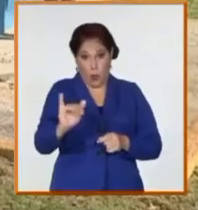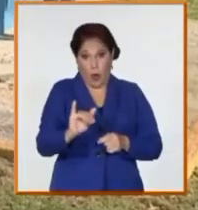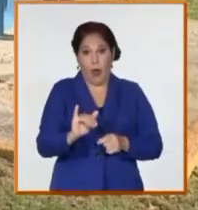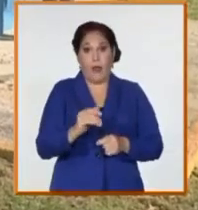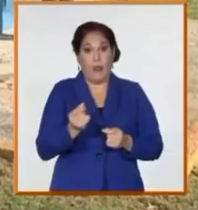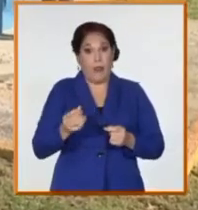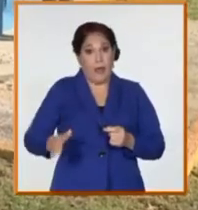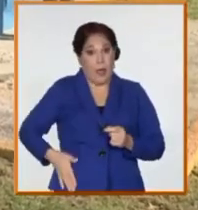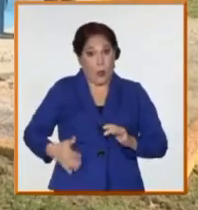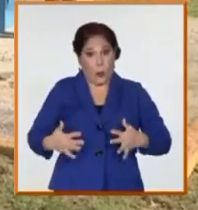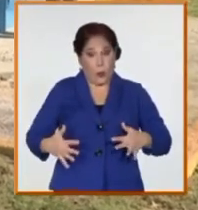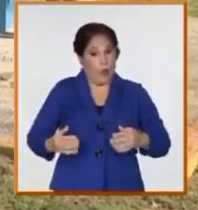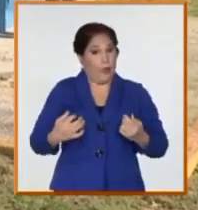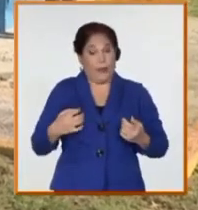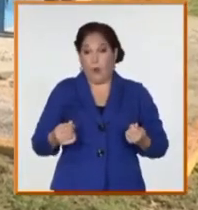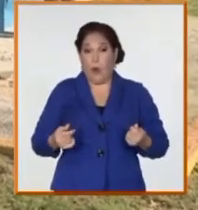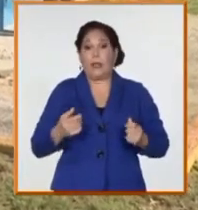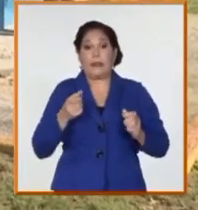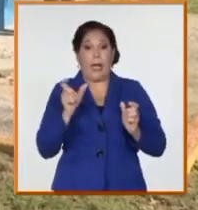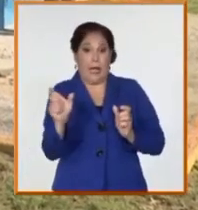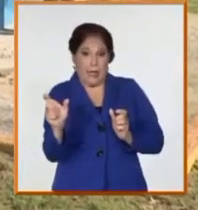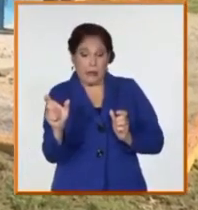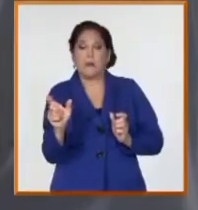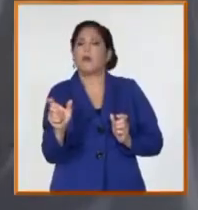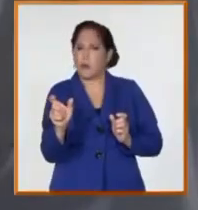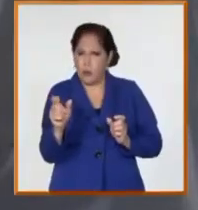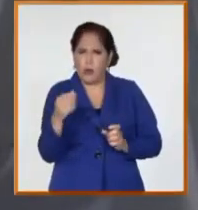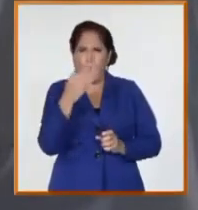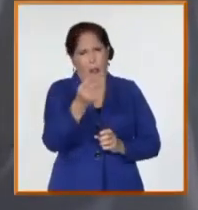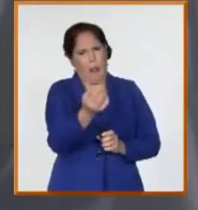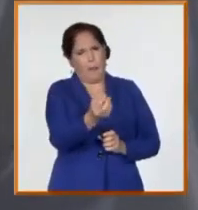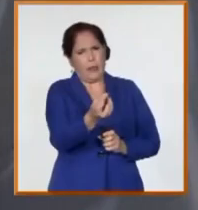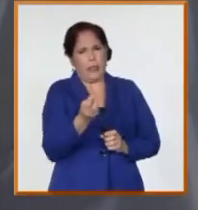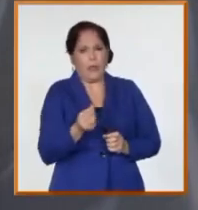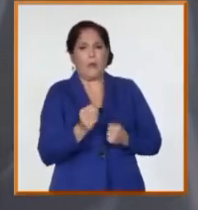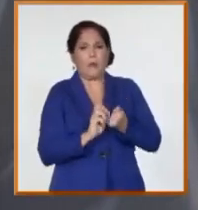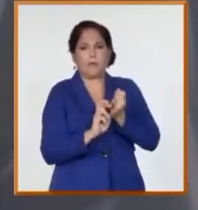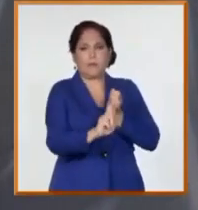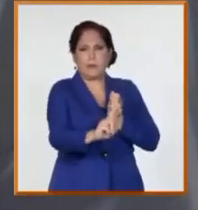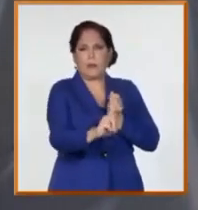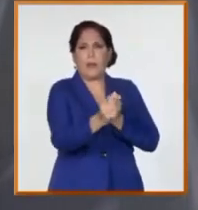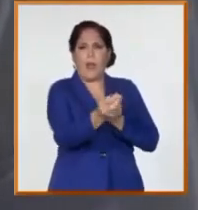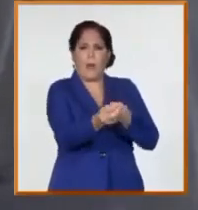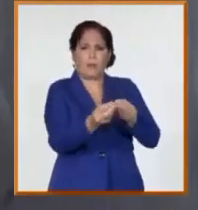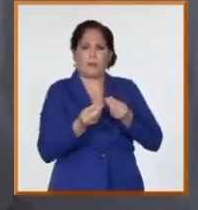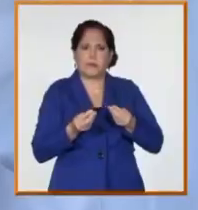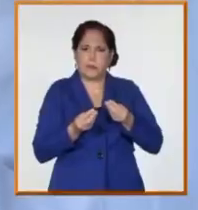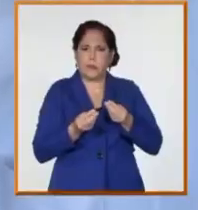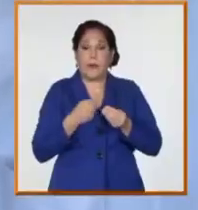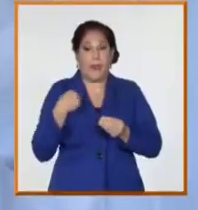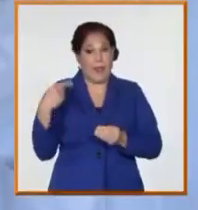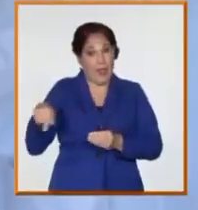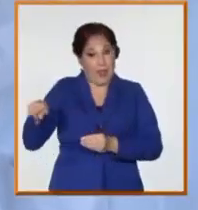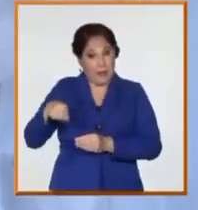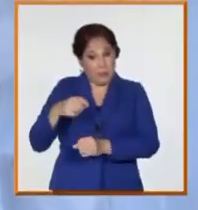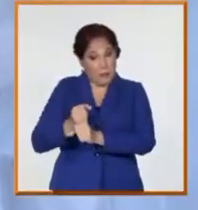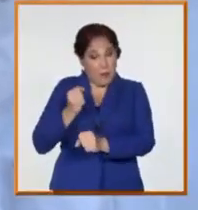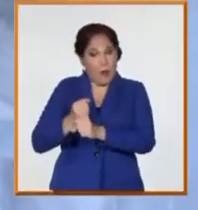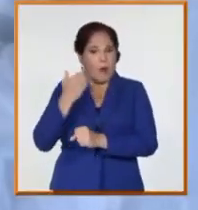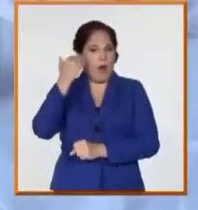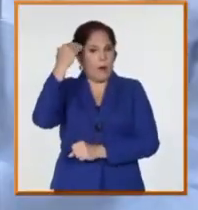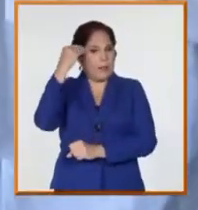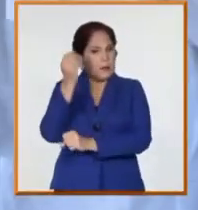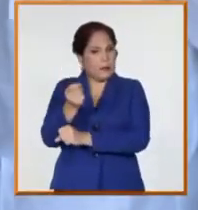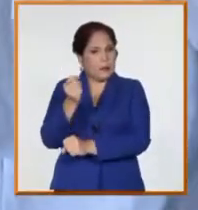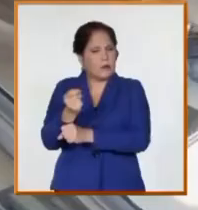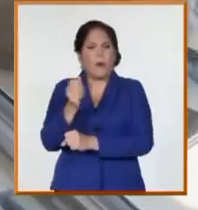el personal de ventas de cada una de las pescaderías recibió con anterioridad una capacitación en aras de lograr un pago